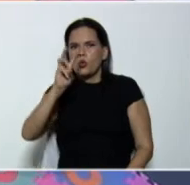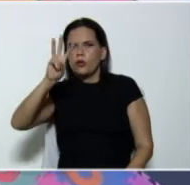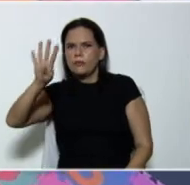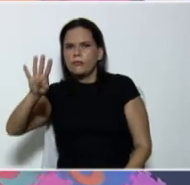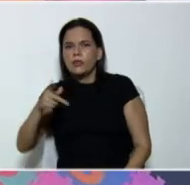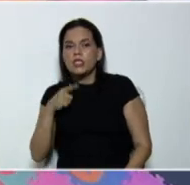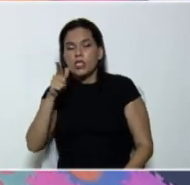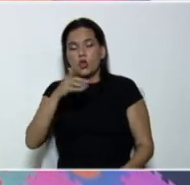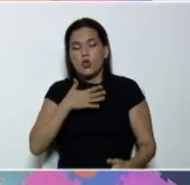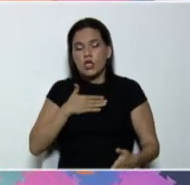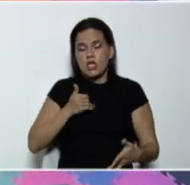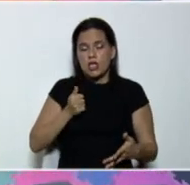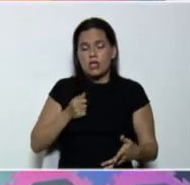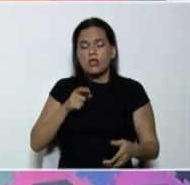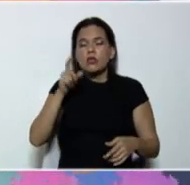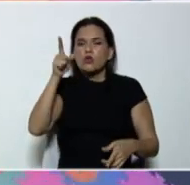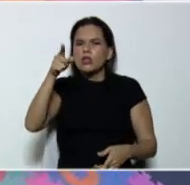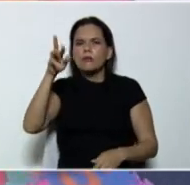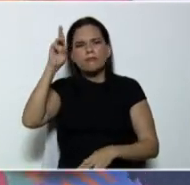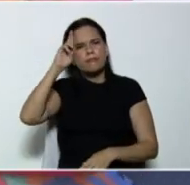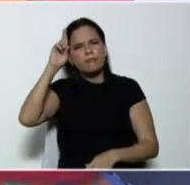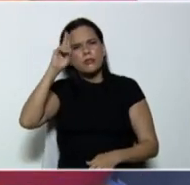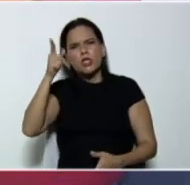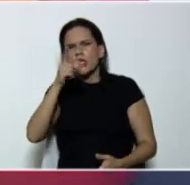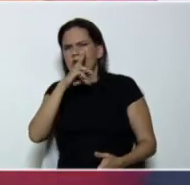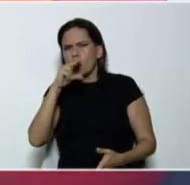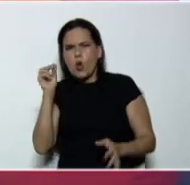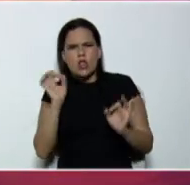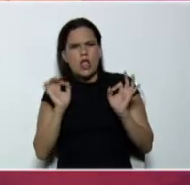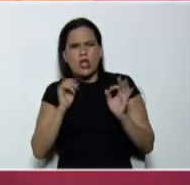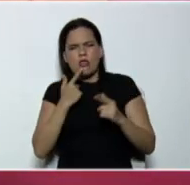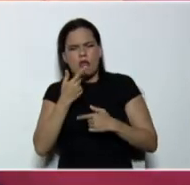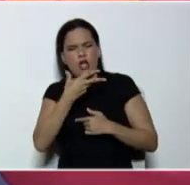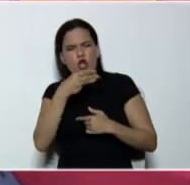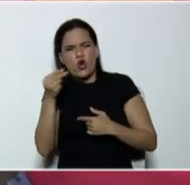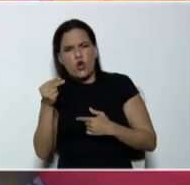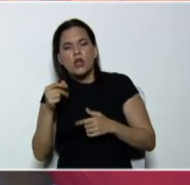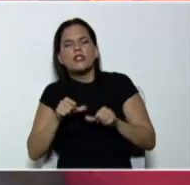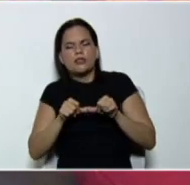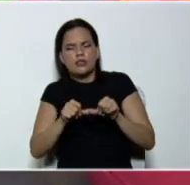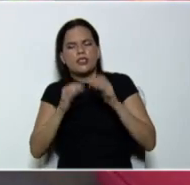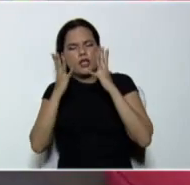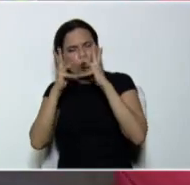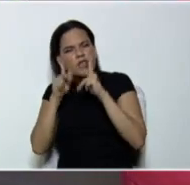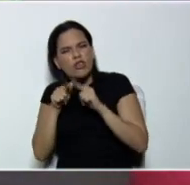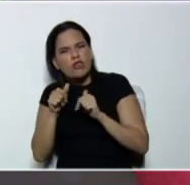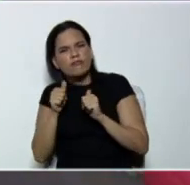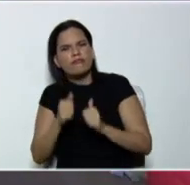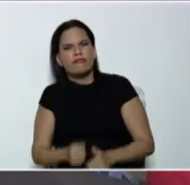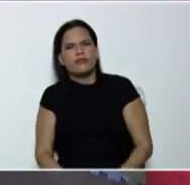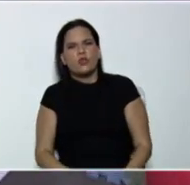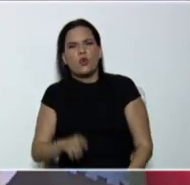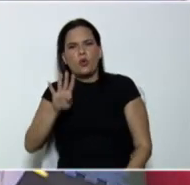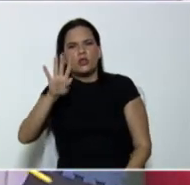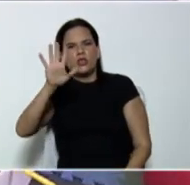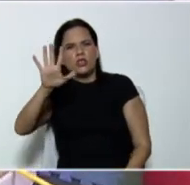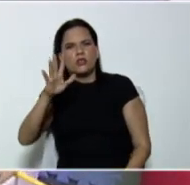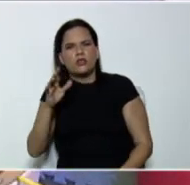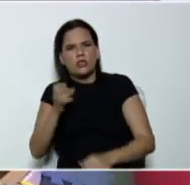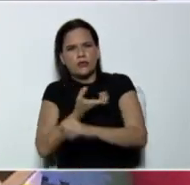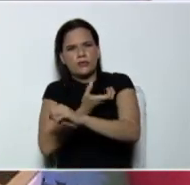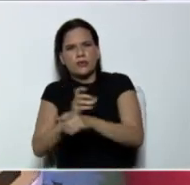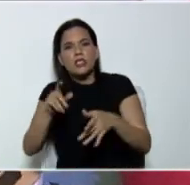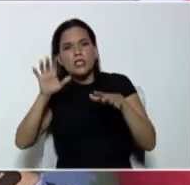1, 2, 3, si tú tienes la razón y no hay oposición, no te quedes con las ganas de contar, 4, 5, de